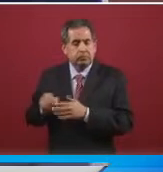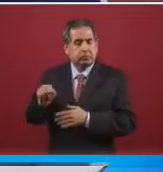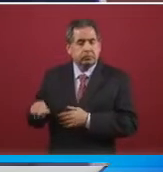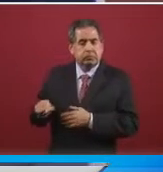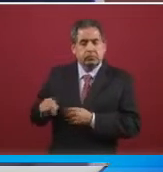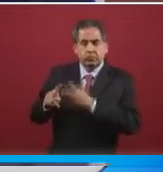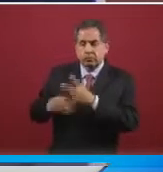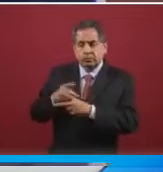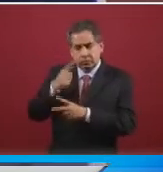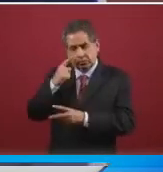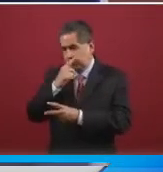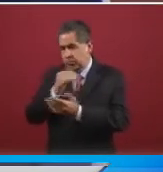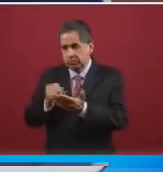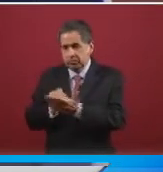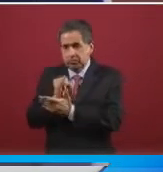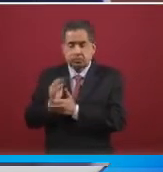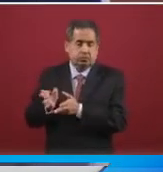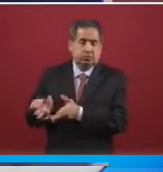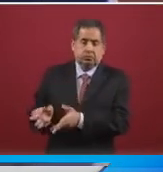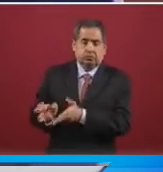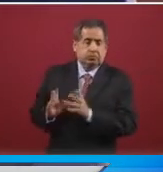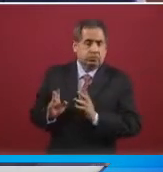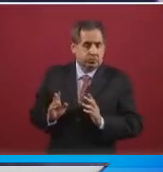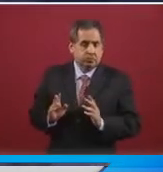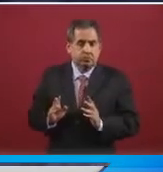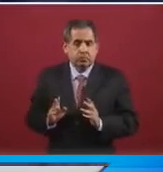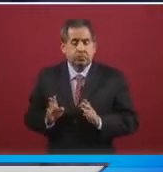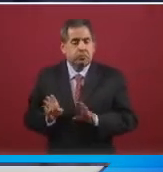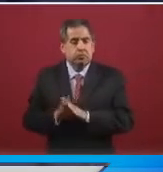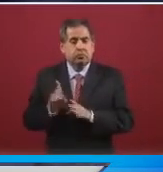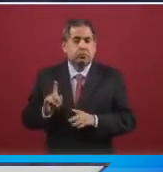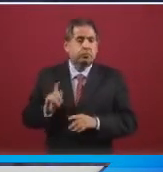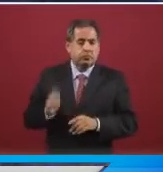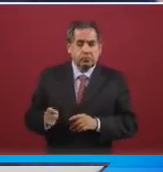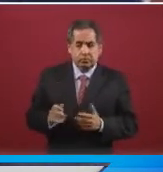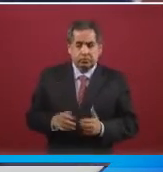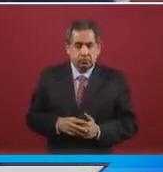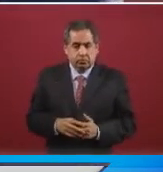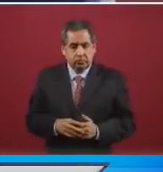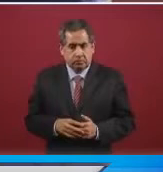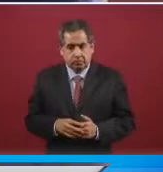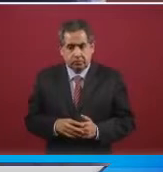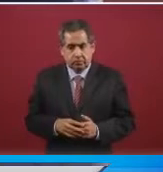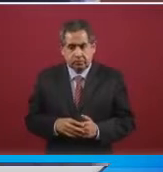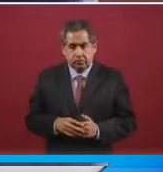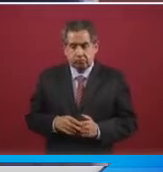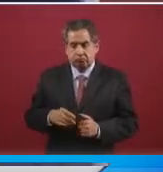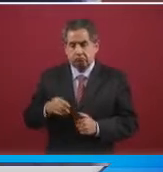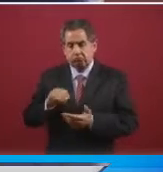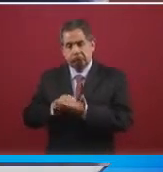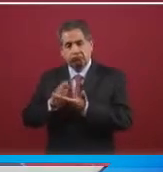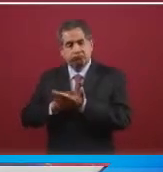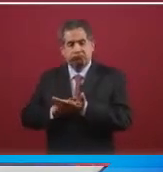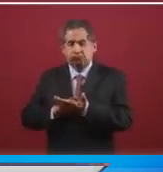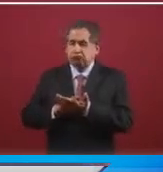a decidir sobre si se declara